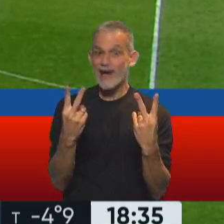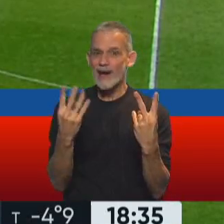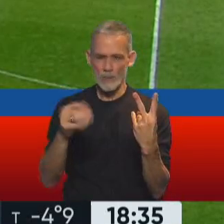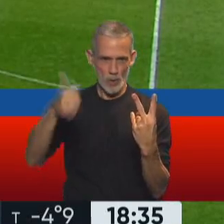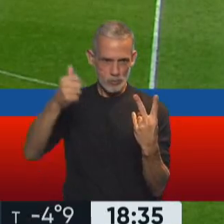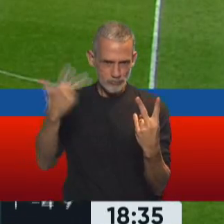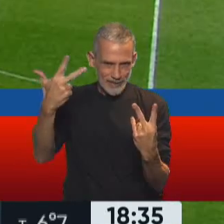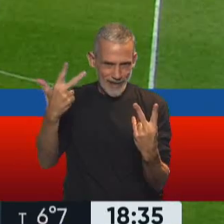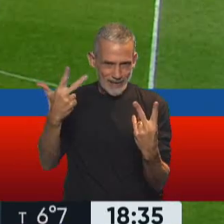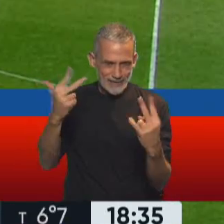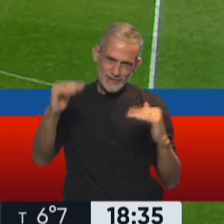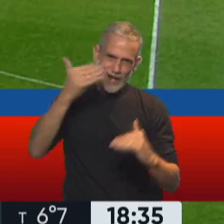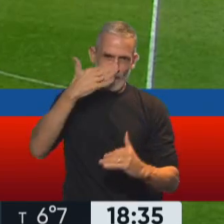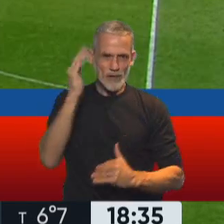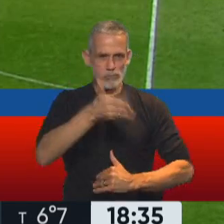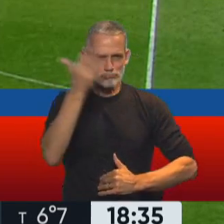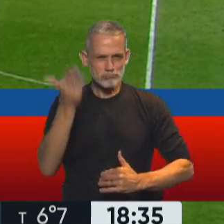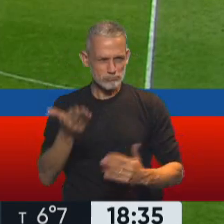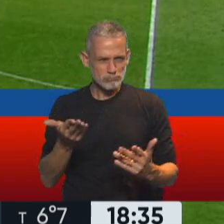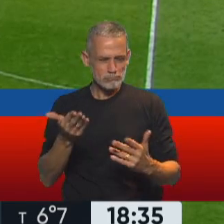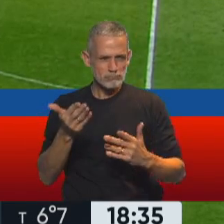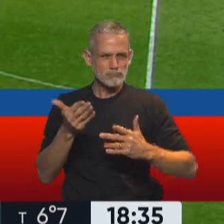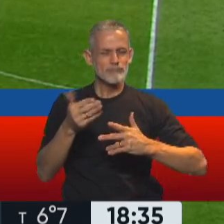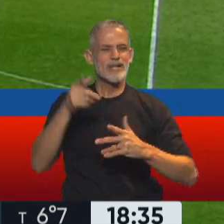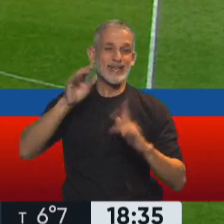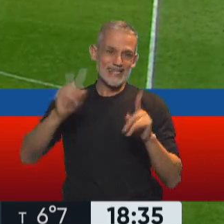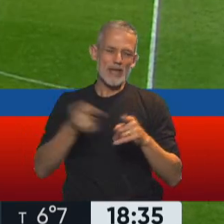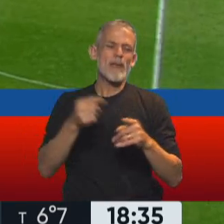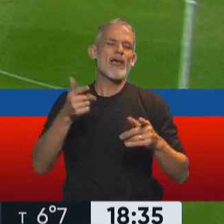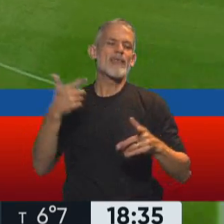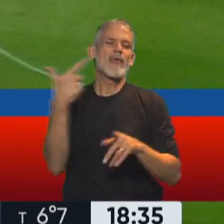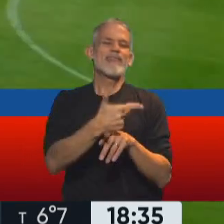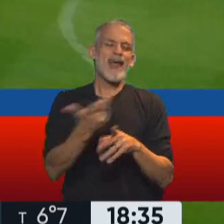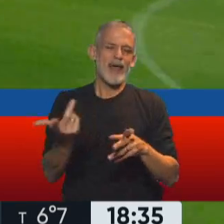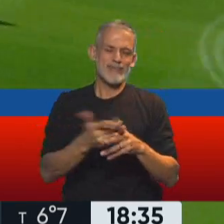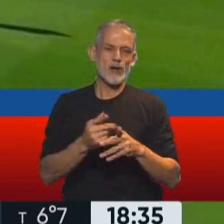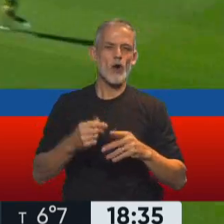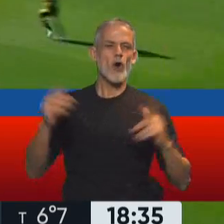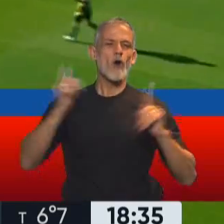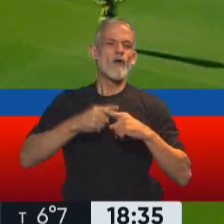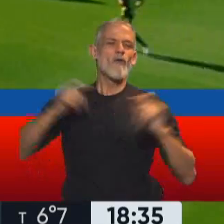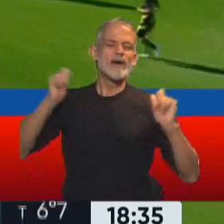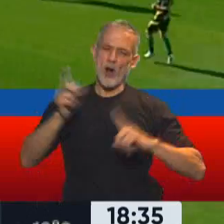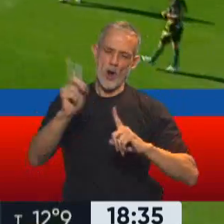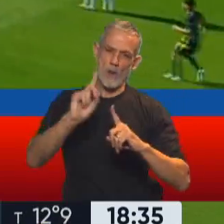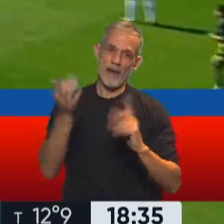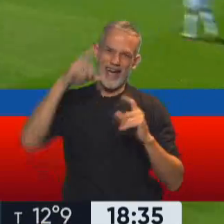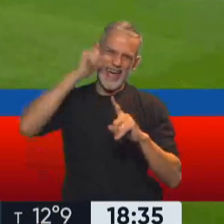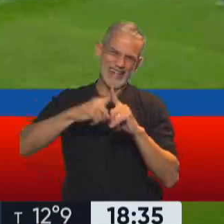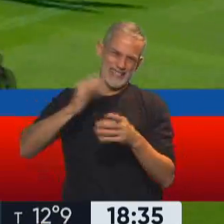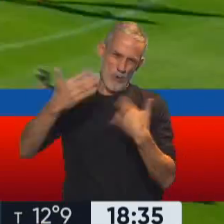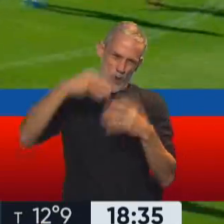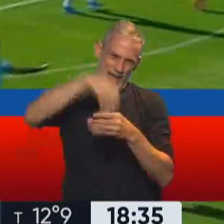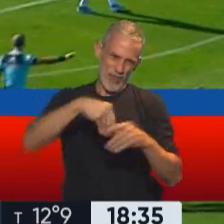claro metió goles fue delantero y goleador de gimnasia esgrima la plata por eso para un 2 a 2 y gritarlo